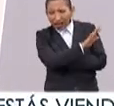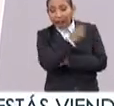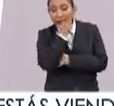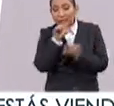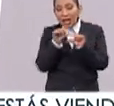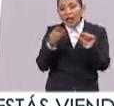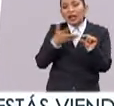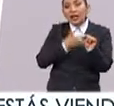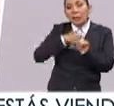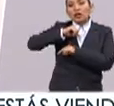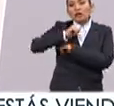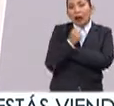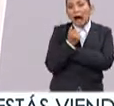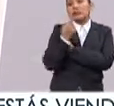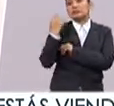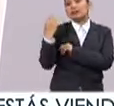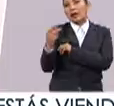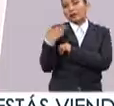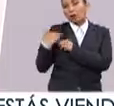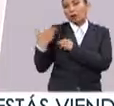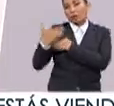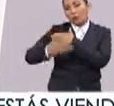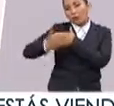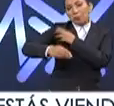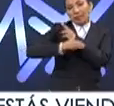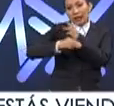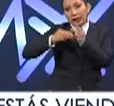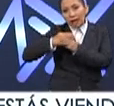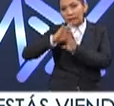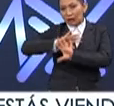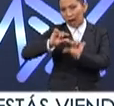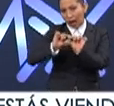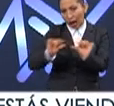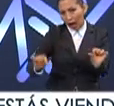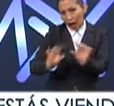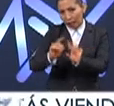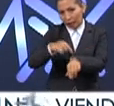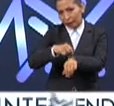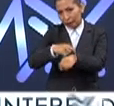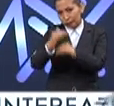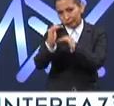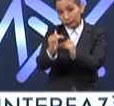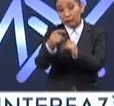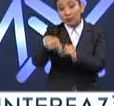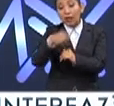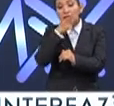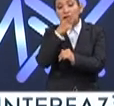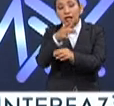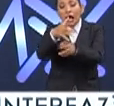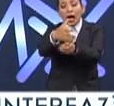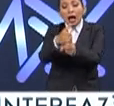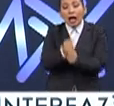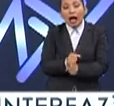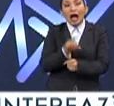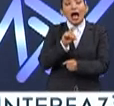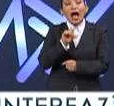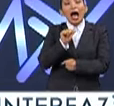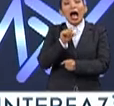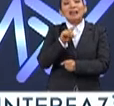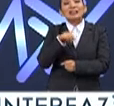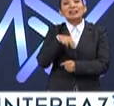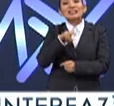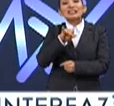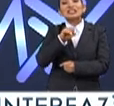dice tenemos en depósito tal legado tales materiales por tanto tiempo pero dice que fue se trata de una adquisición